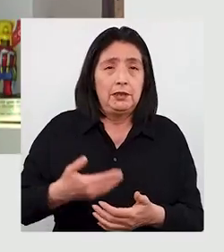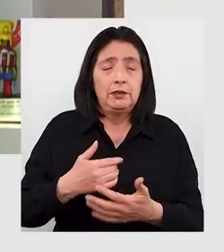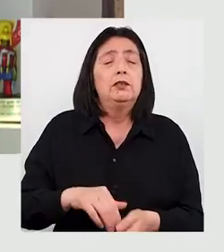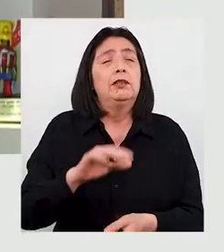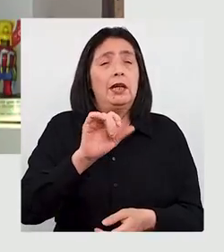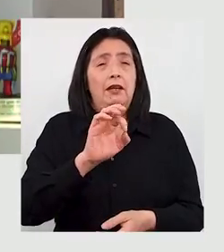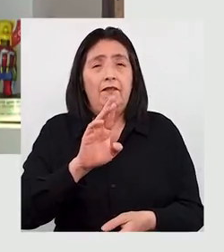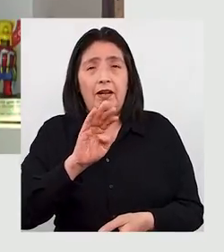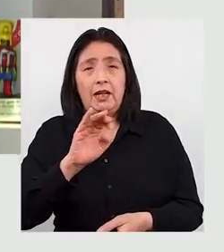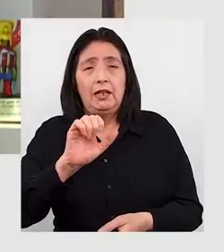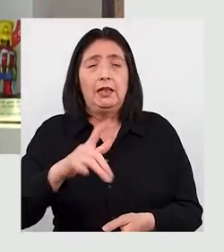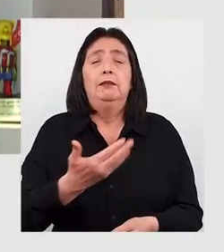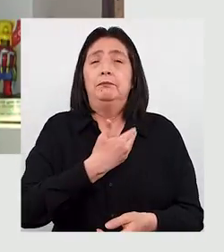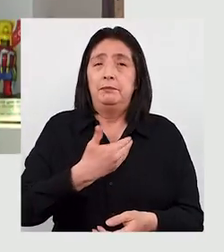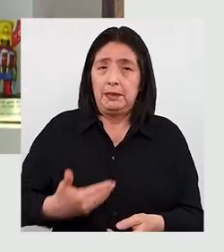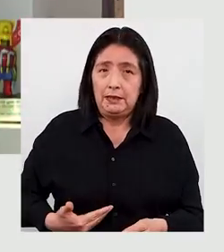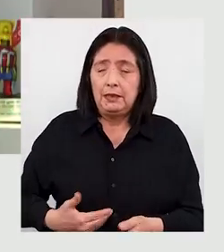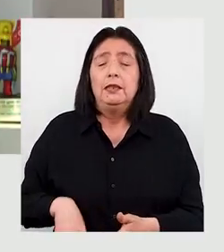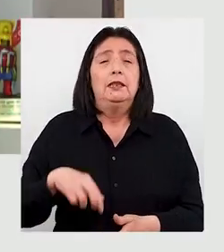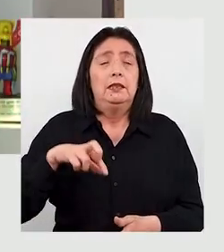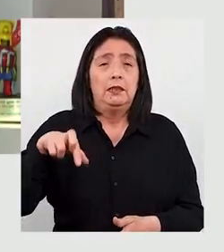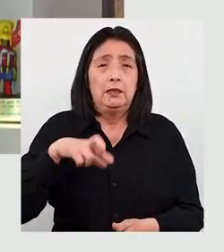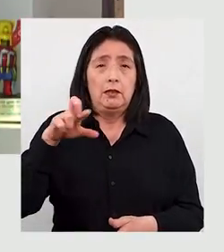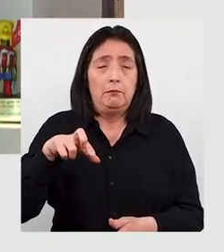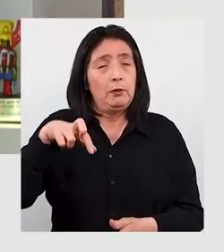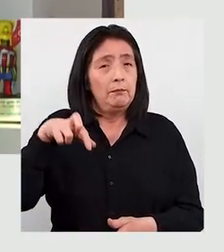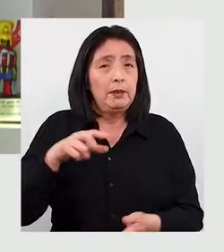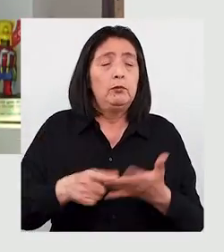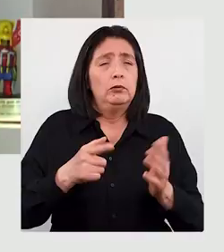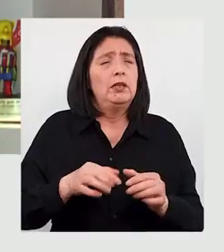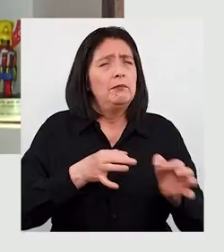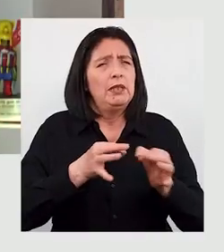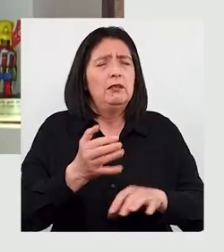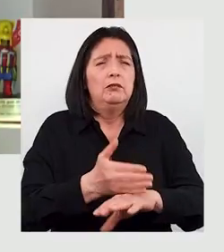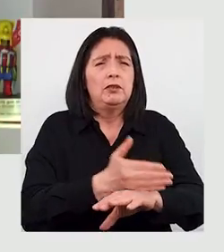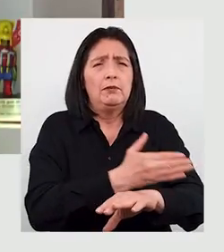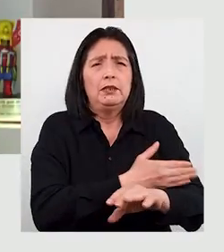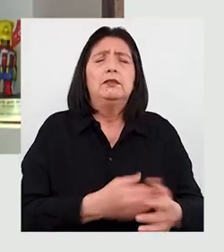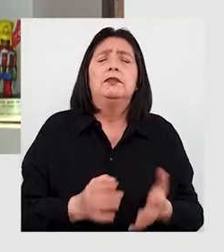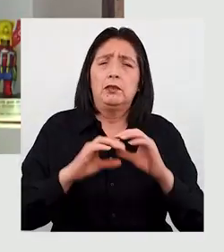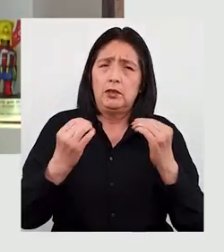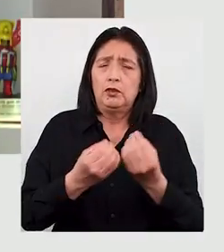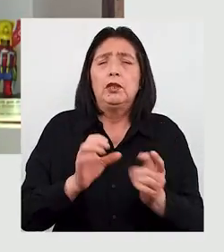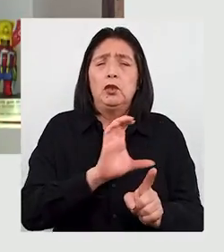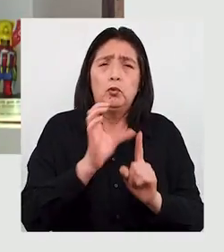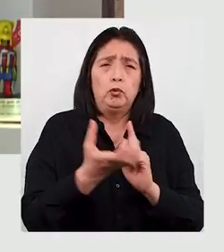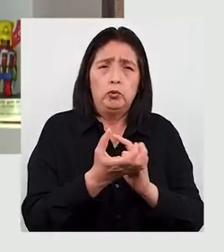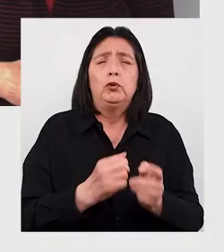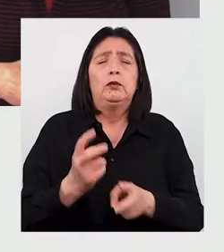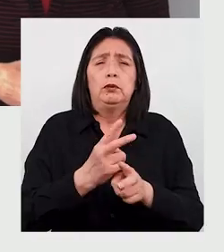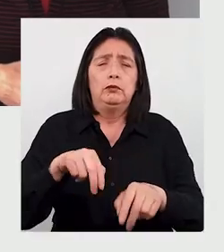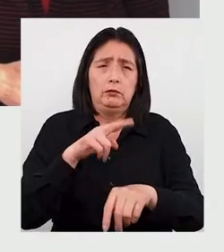Amora Carvajal, presidente ejecutivo de PromPerú, quien detallará los avances de nuestra institución en cultura sostenible.